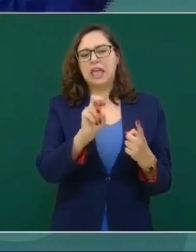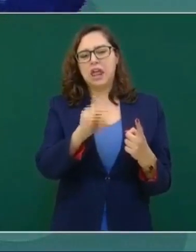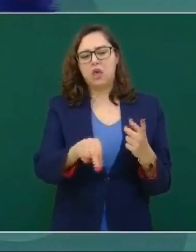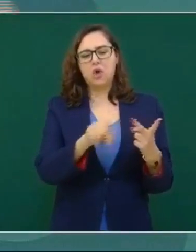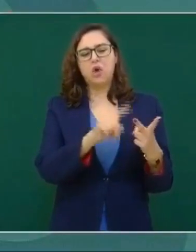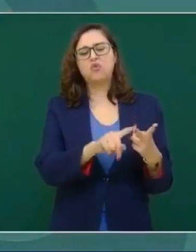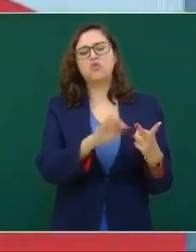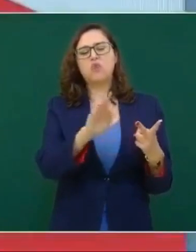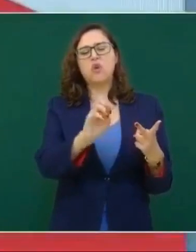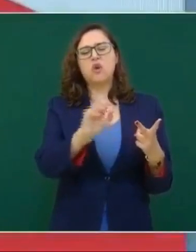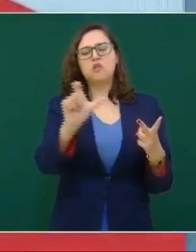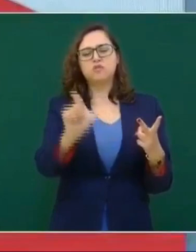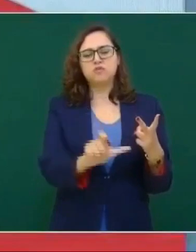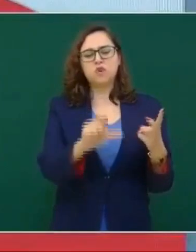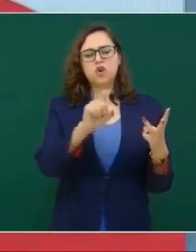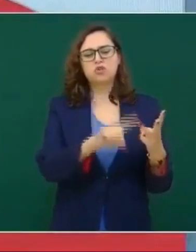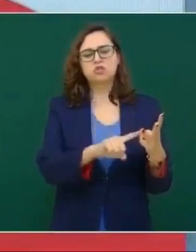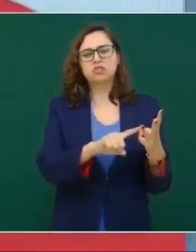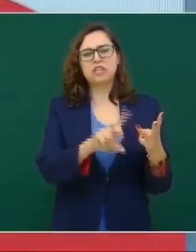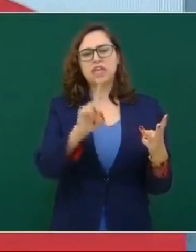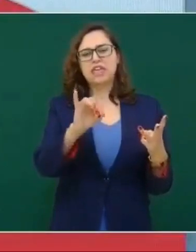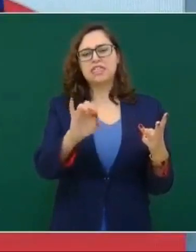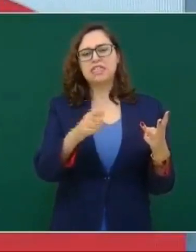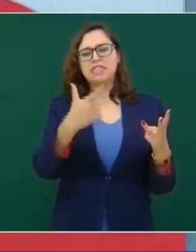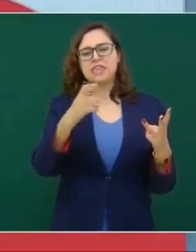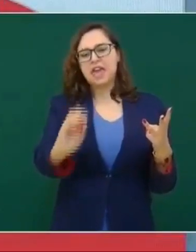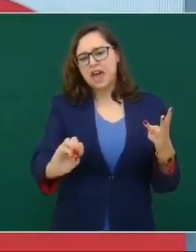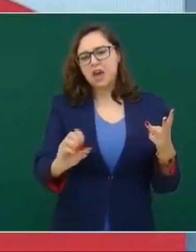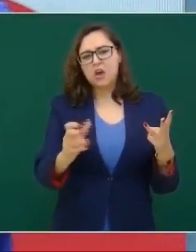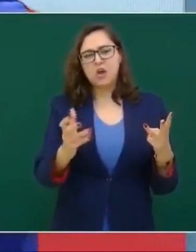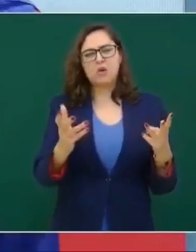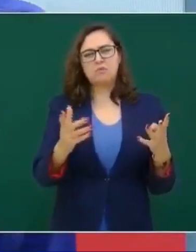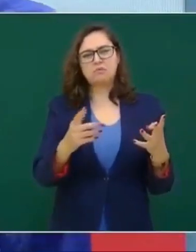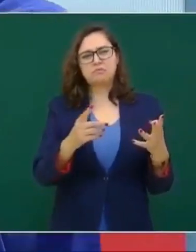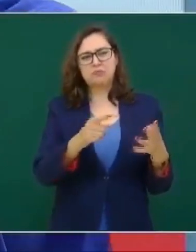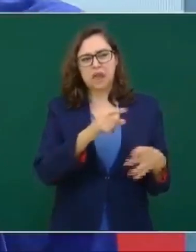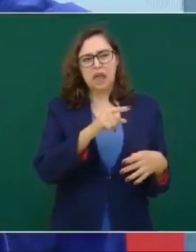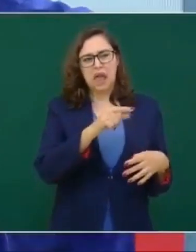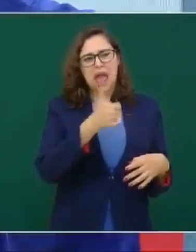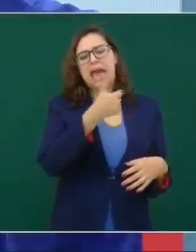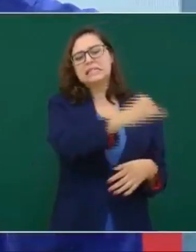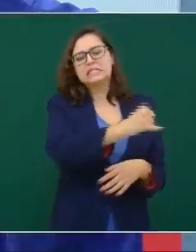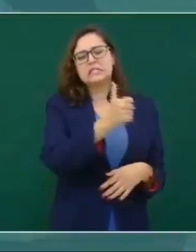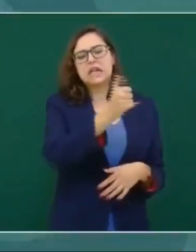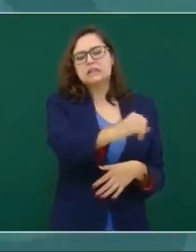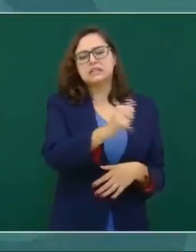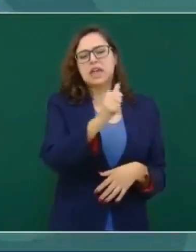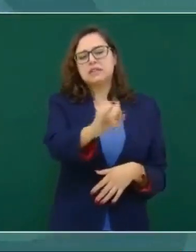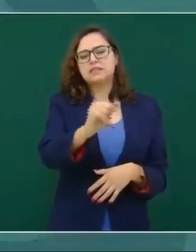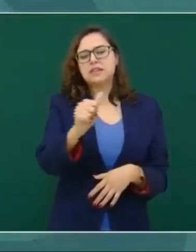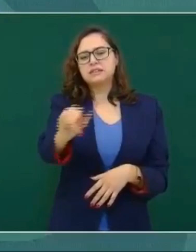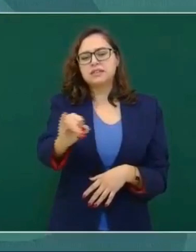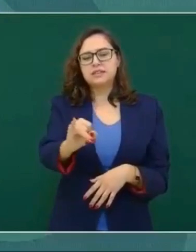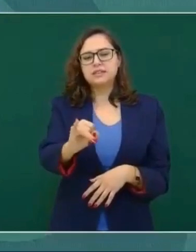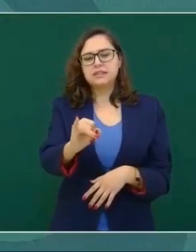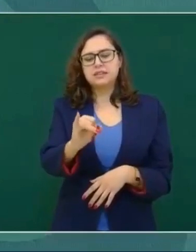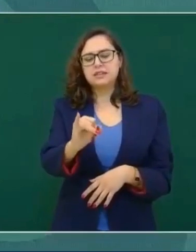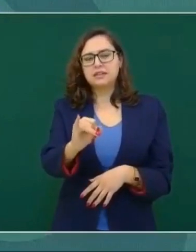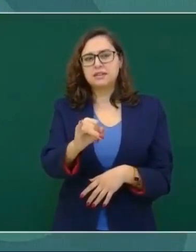Diego Fernández de Ceballos, no es cualquier otra persona, ¿no?